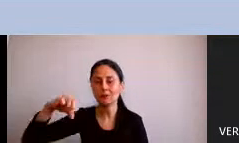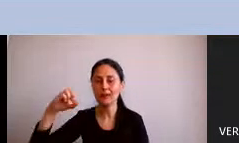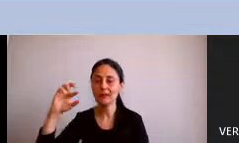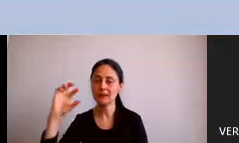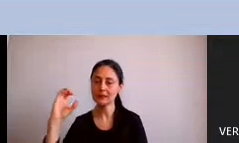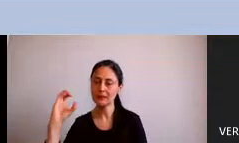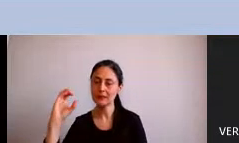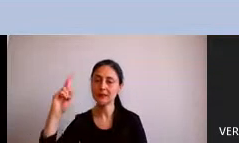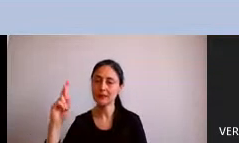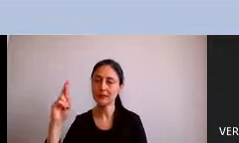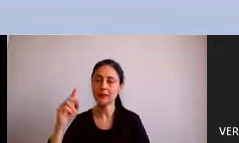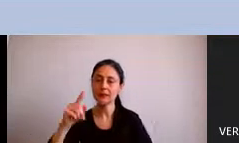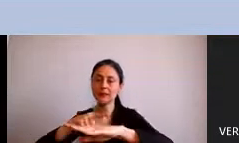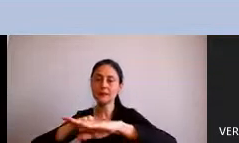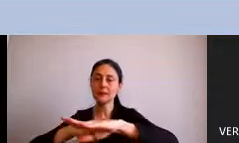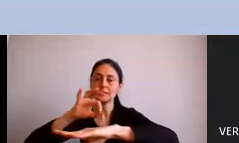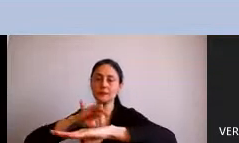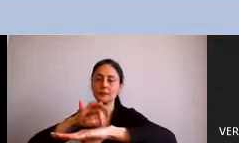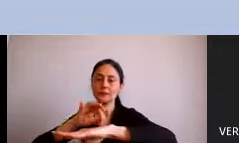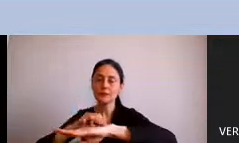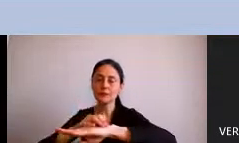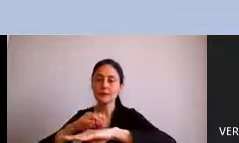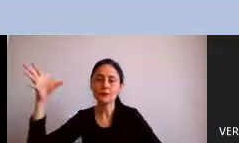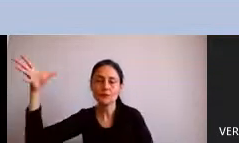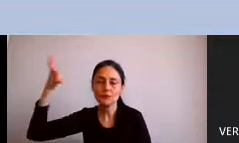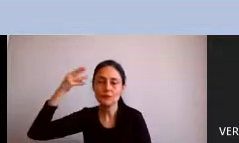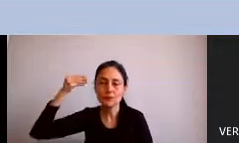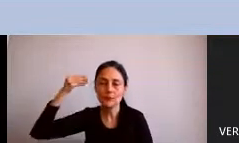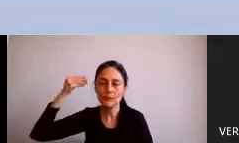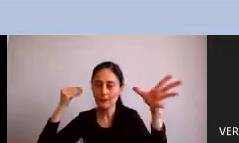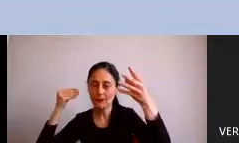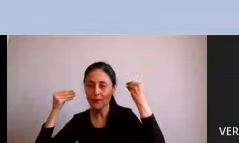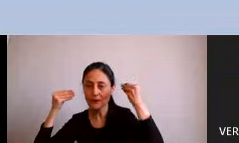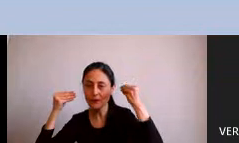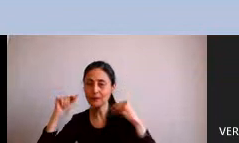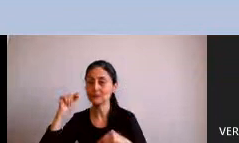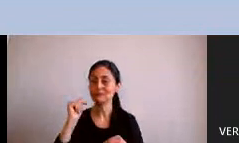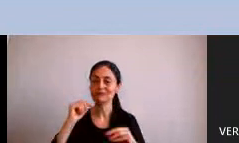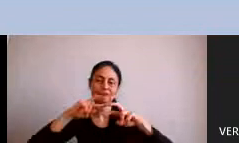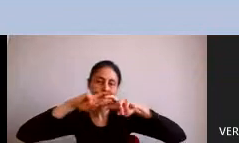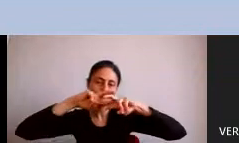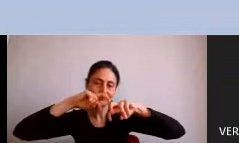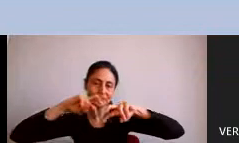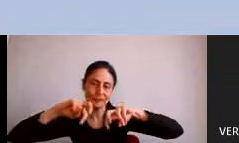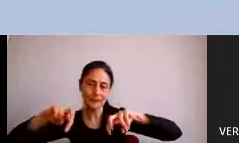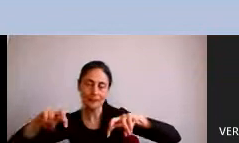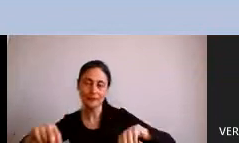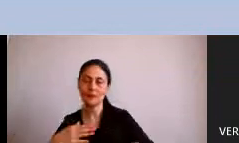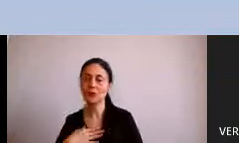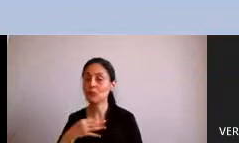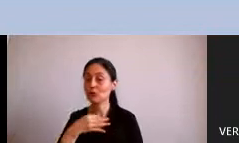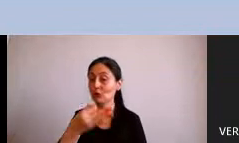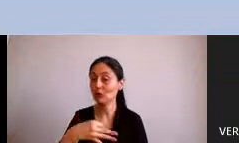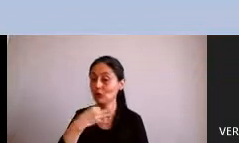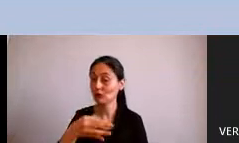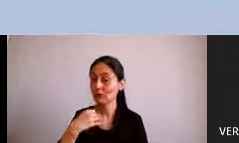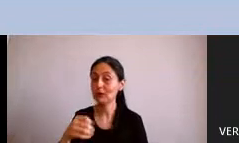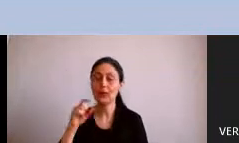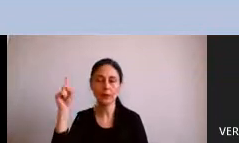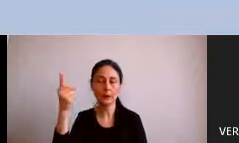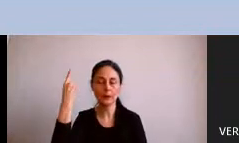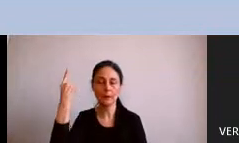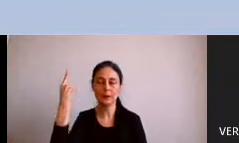médico está formado para poder realizar este tipo de análisis, como yo les mencionaba al principio. Ya es parte